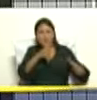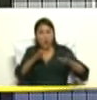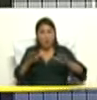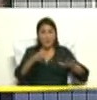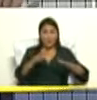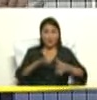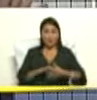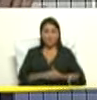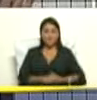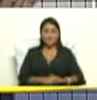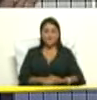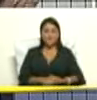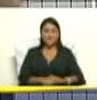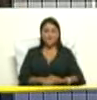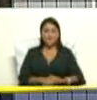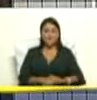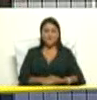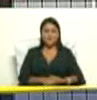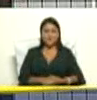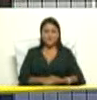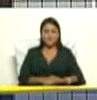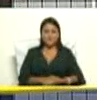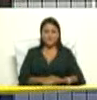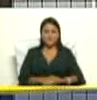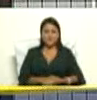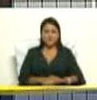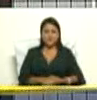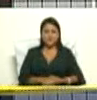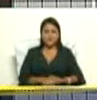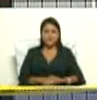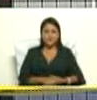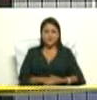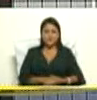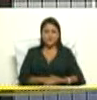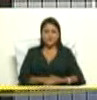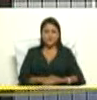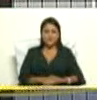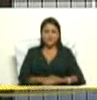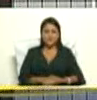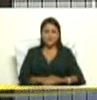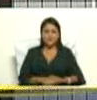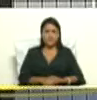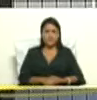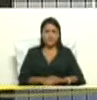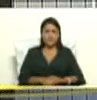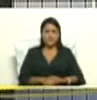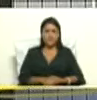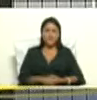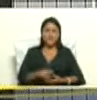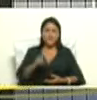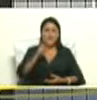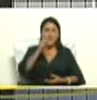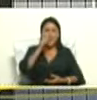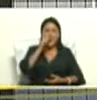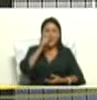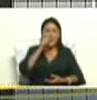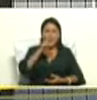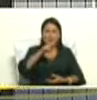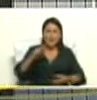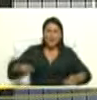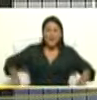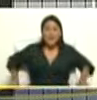joven seguramente habrá un nombre mejor y feliz que es la generación que surgió de la